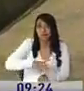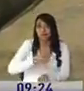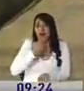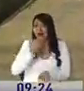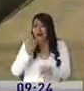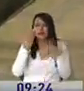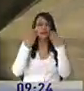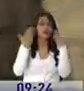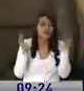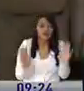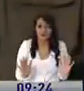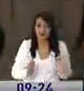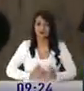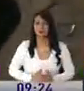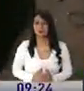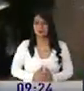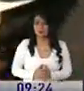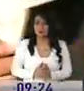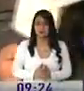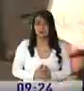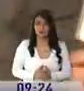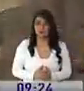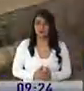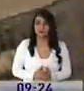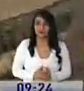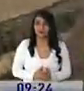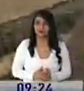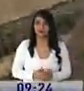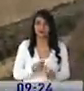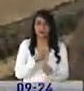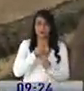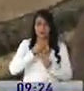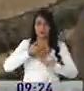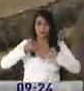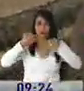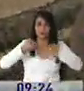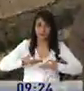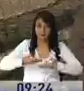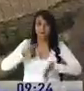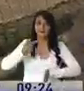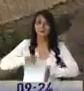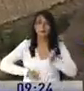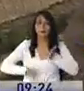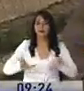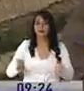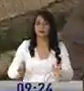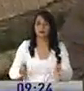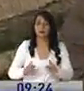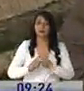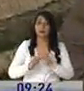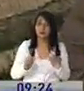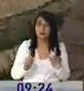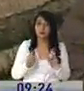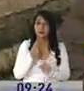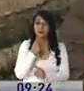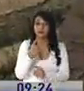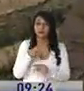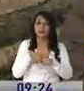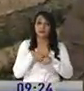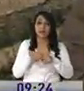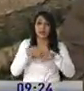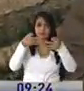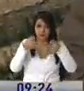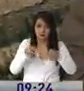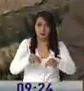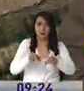les manifestamos amigos lentes todavía no hay una versión oficial de lo que sí logramos conocer es que es un taxi legal